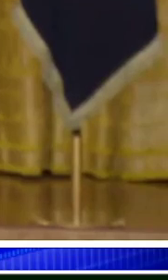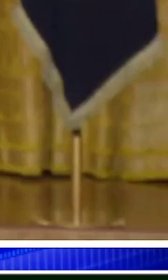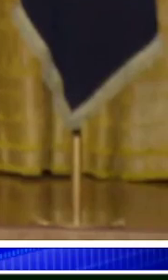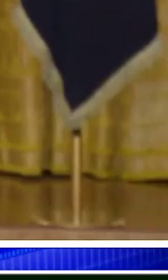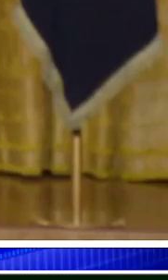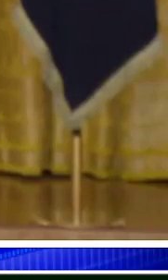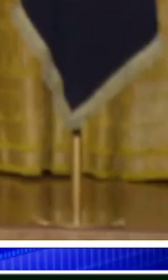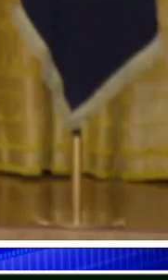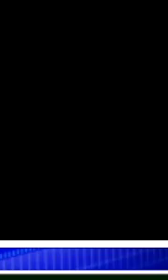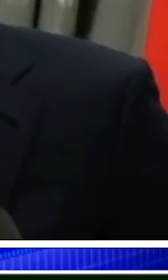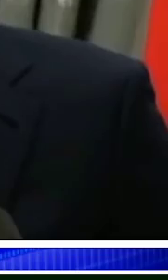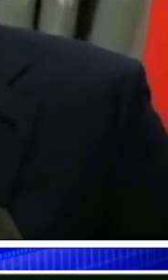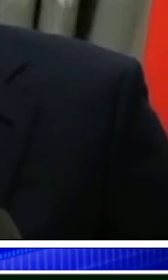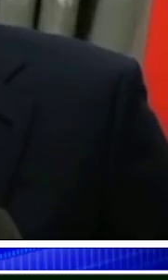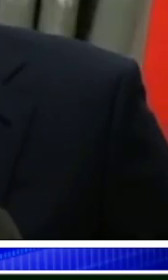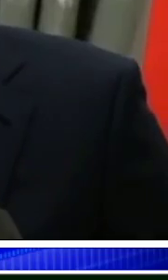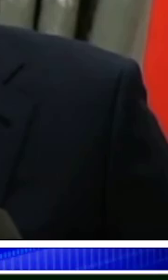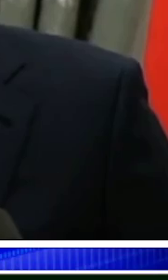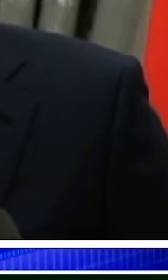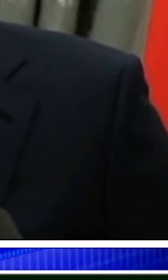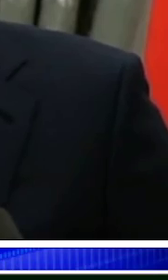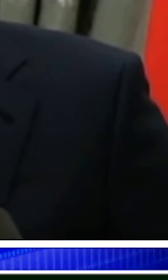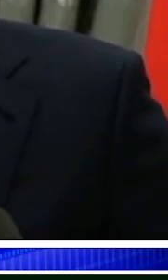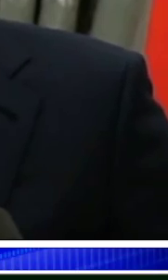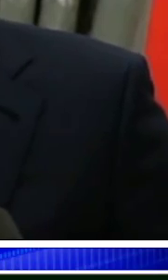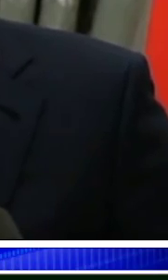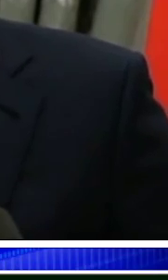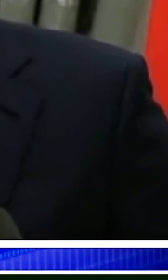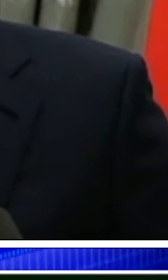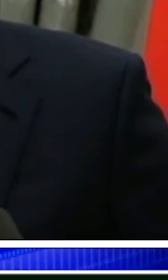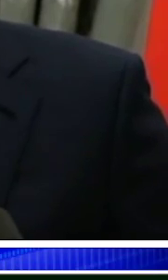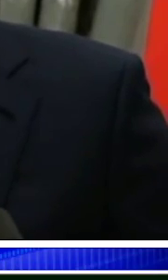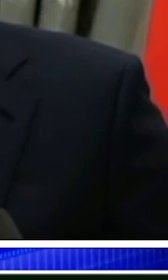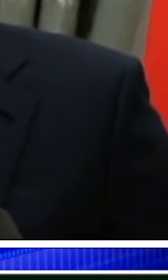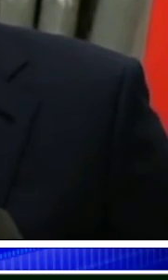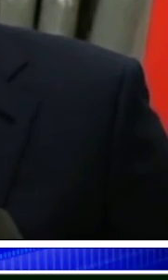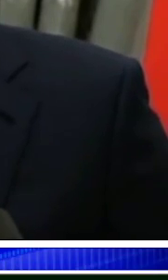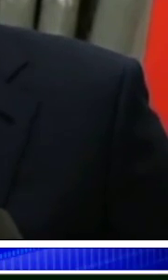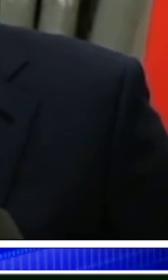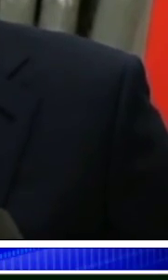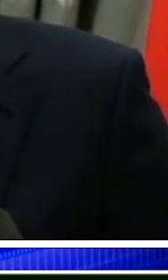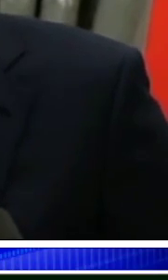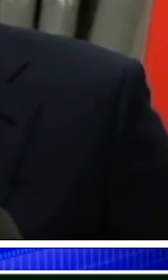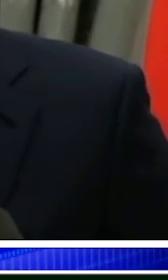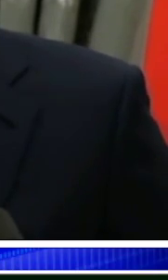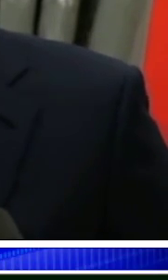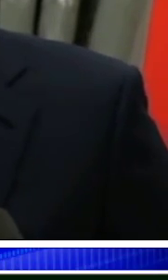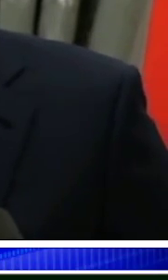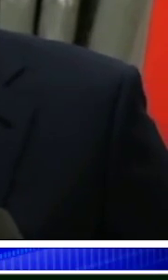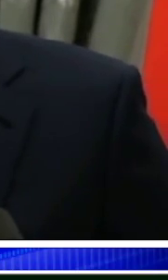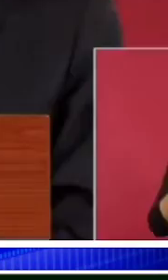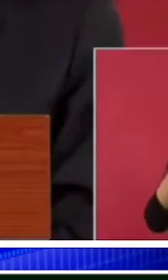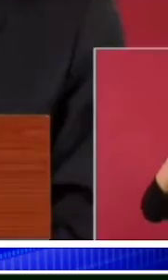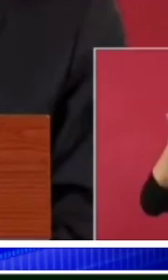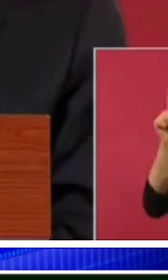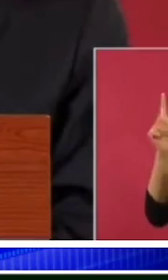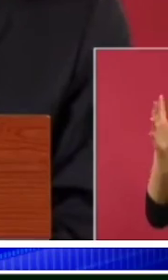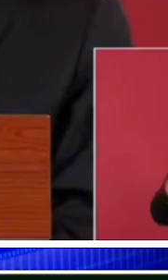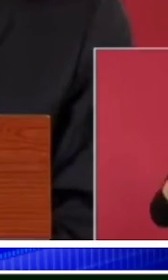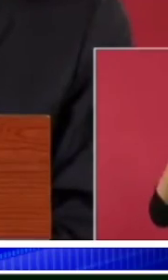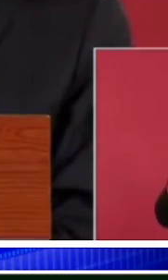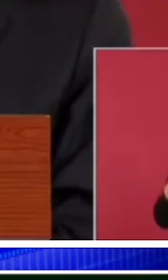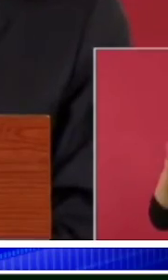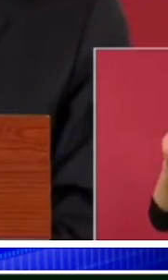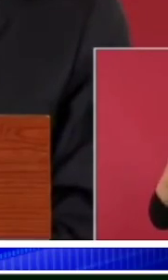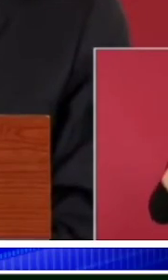falta de petróleo en la economía internacional de esto vamos a platicar el día de hoy porque mientras esto sucede a nivel internacional méxico trae